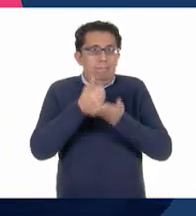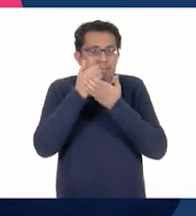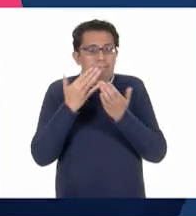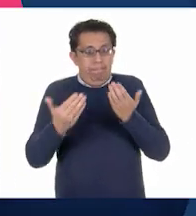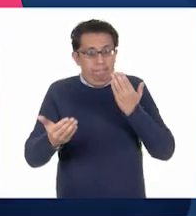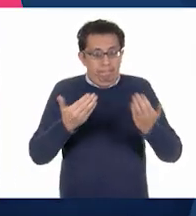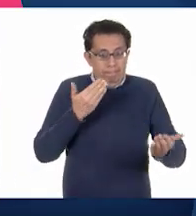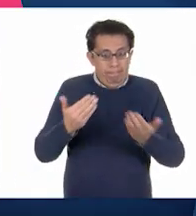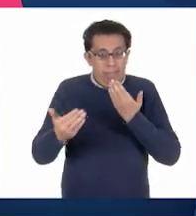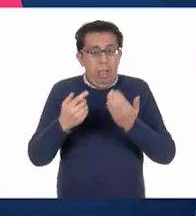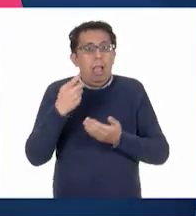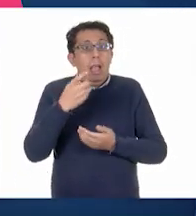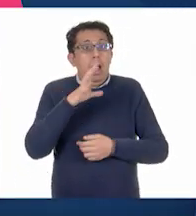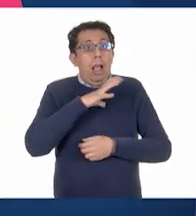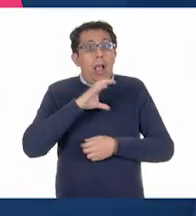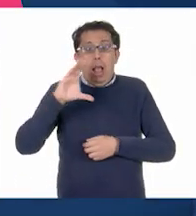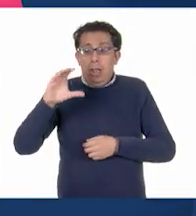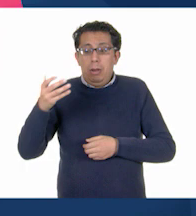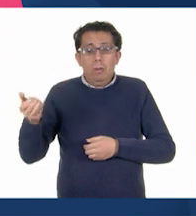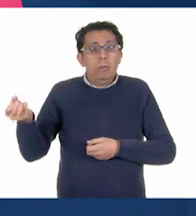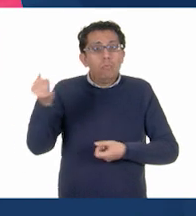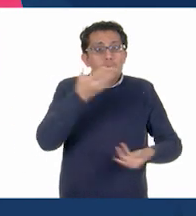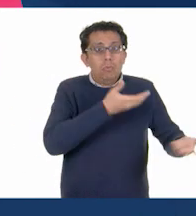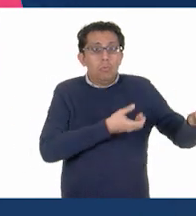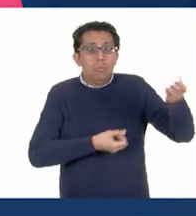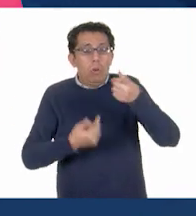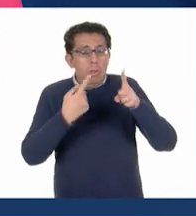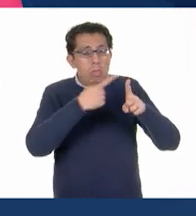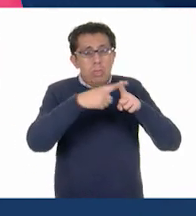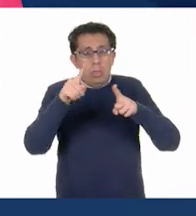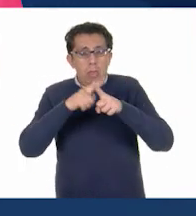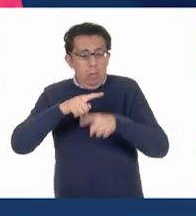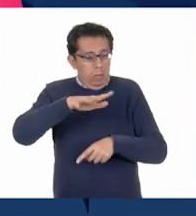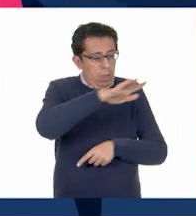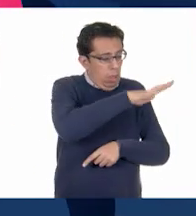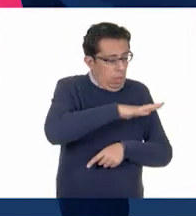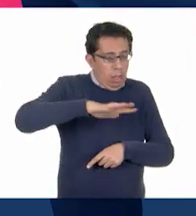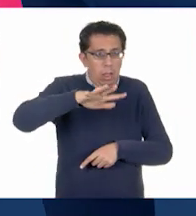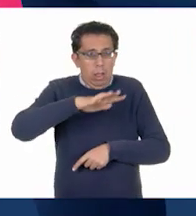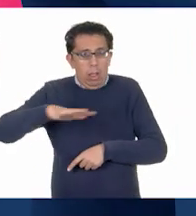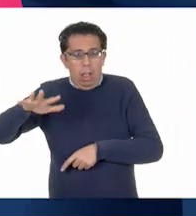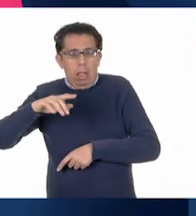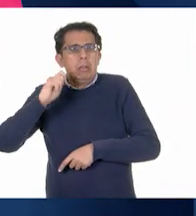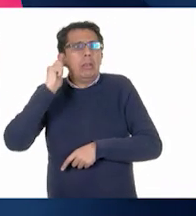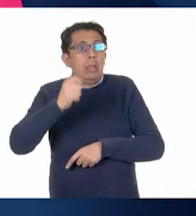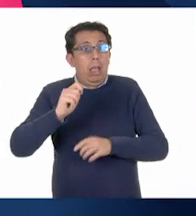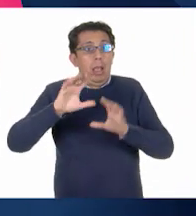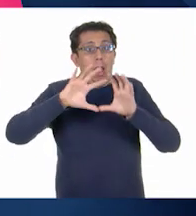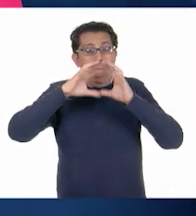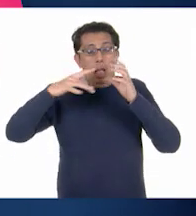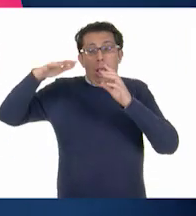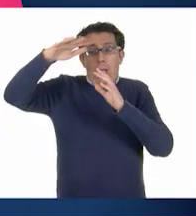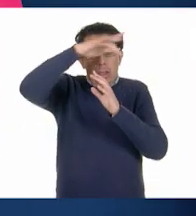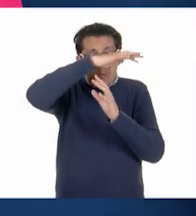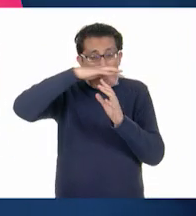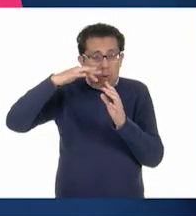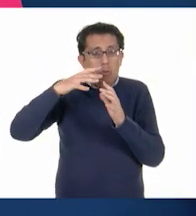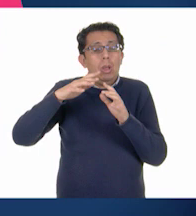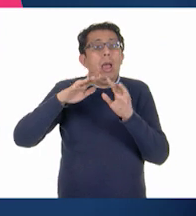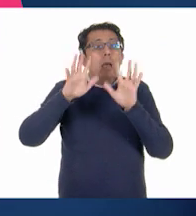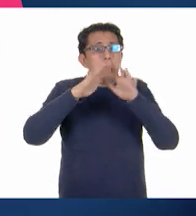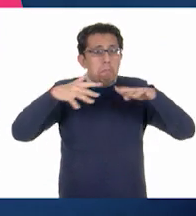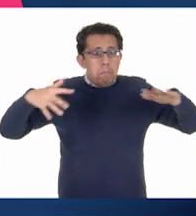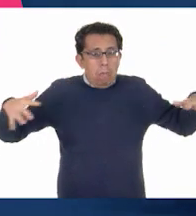intercambios de carbono entre los diversos ecosistemas en donde interviene, que son la atmósfera, los océanos, los